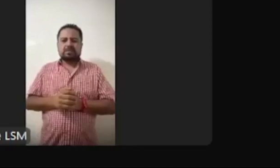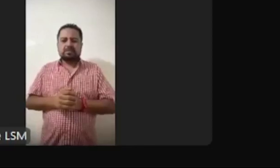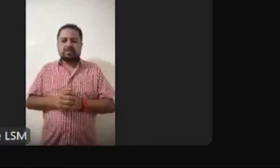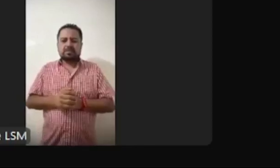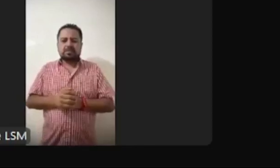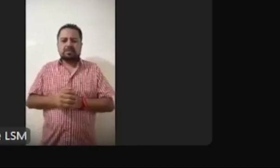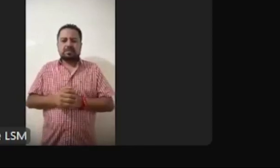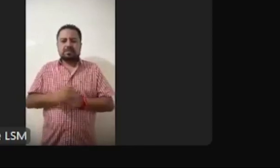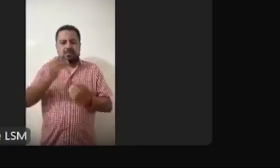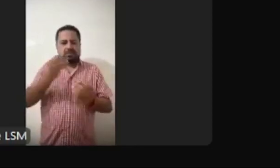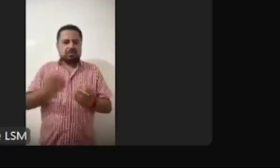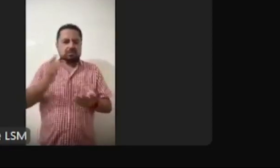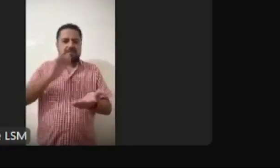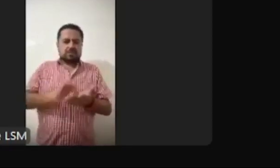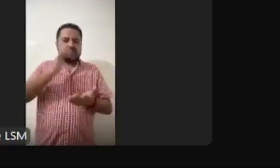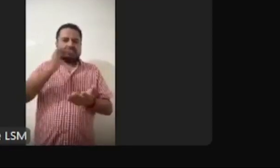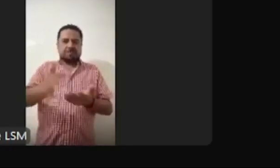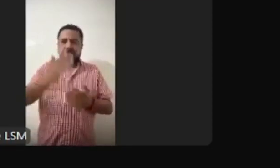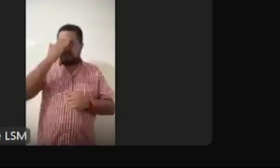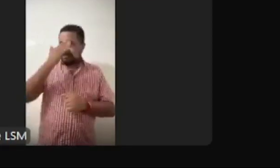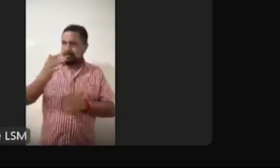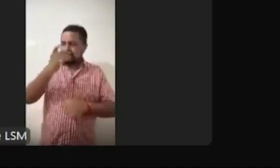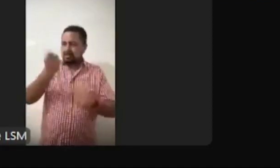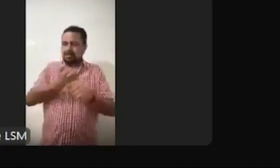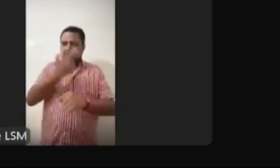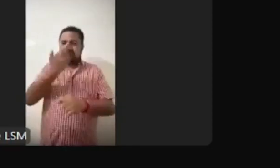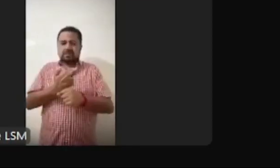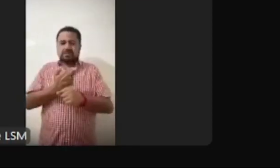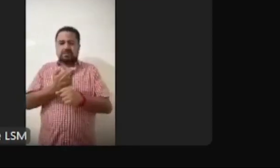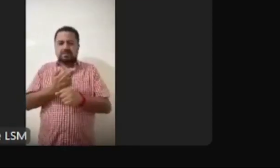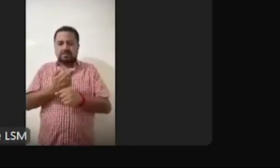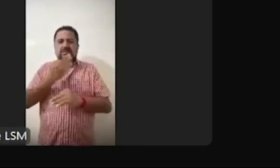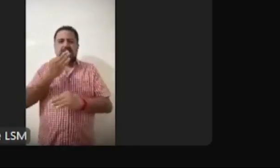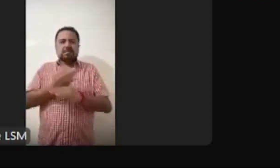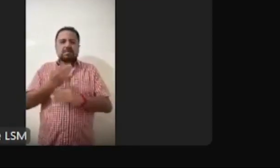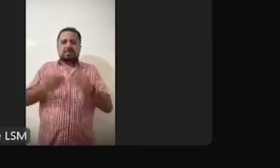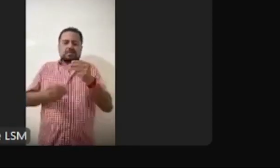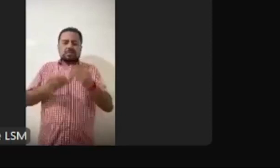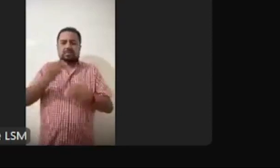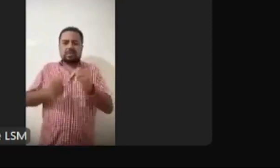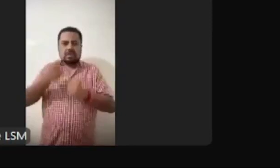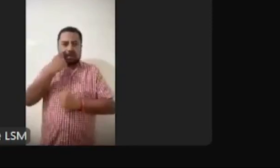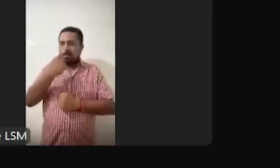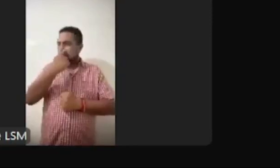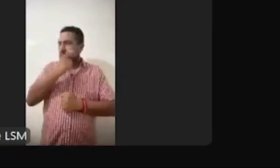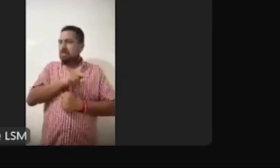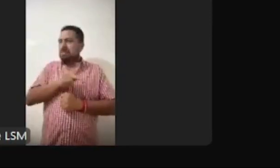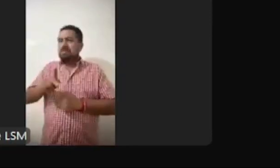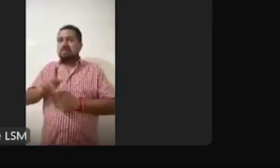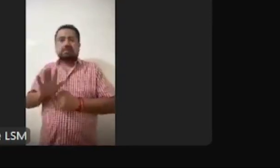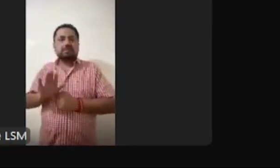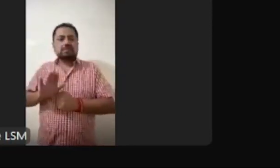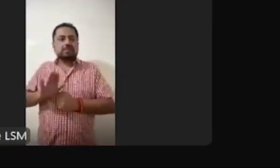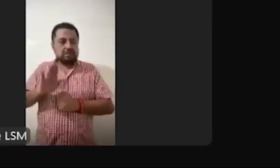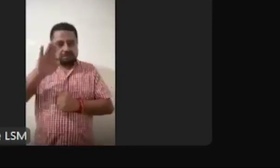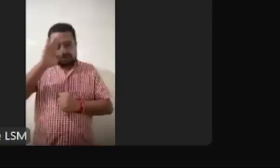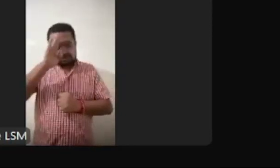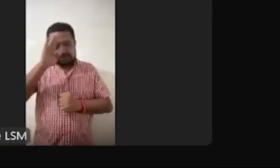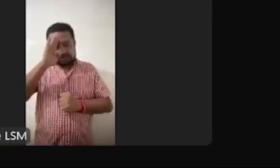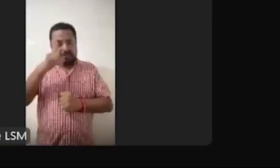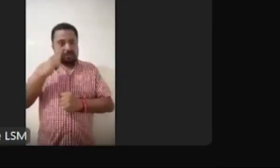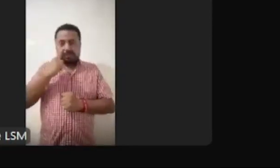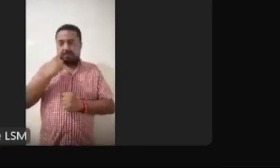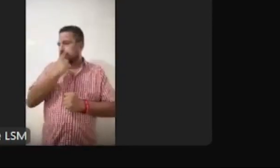Muchas gracias, señor secretario. Magistrada, magistrado, está a